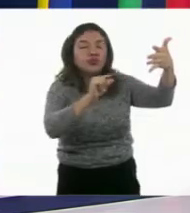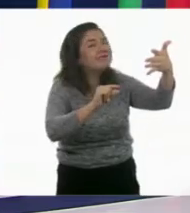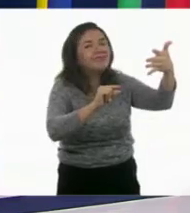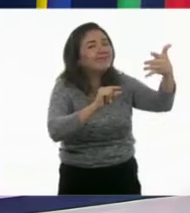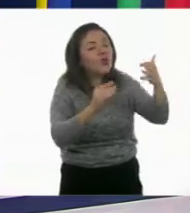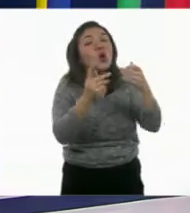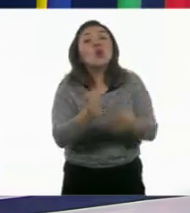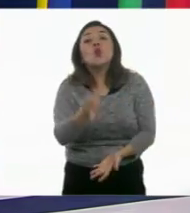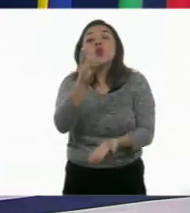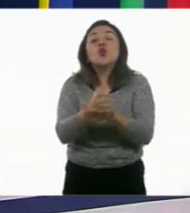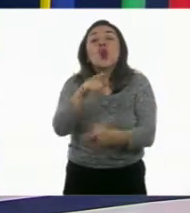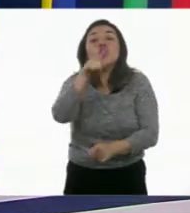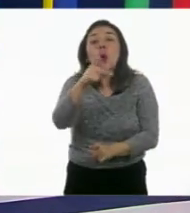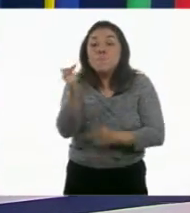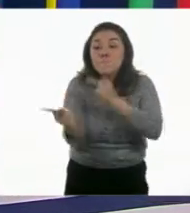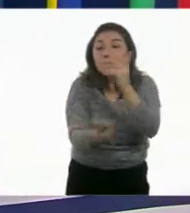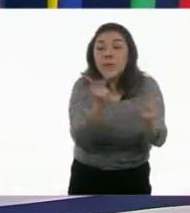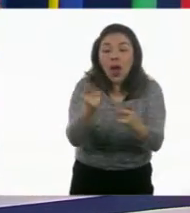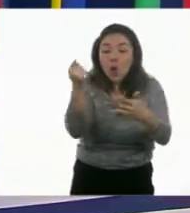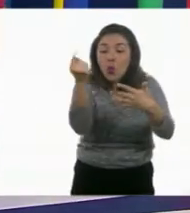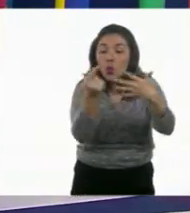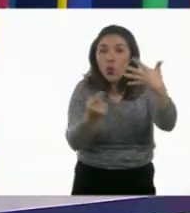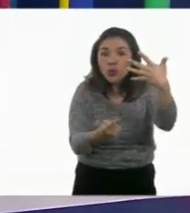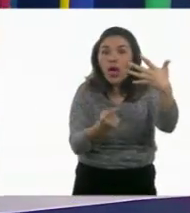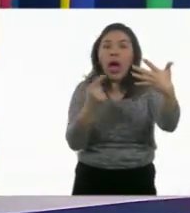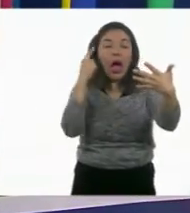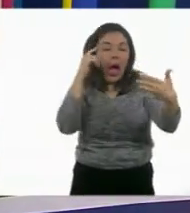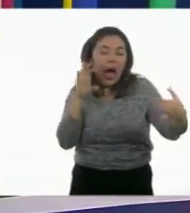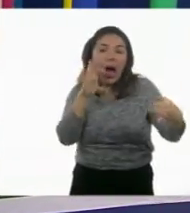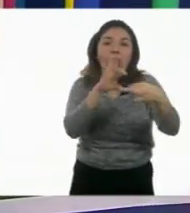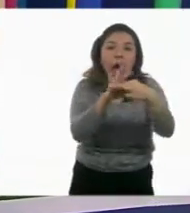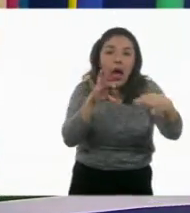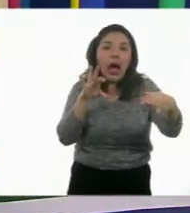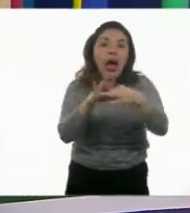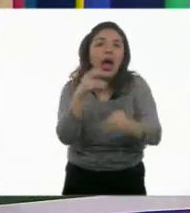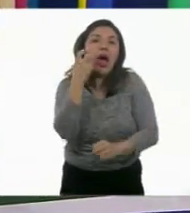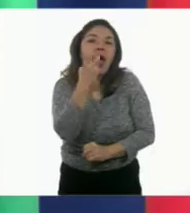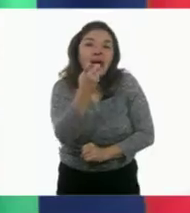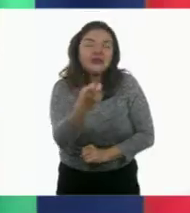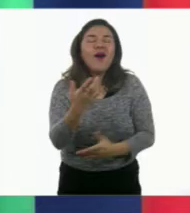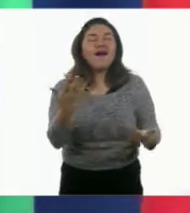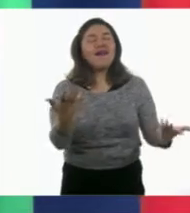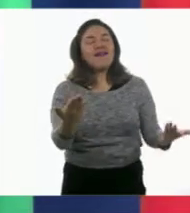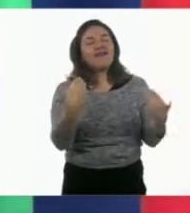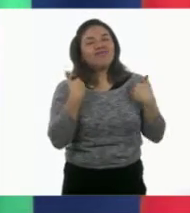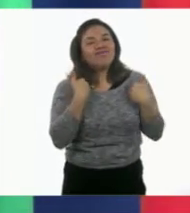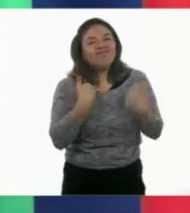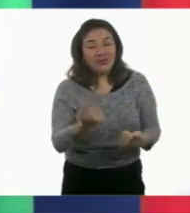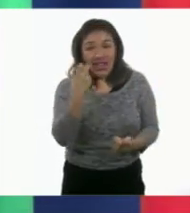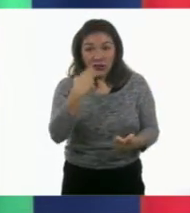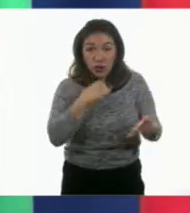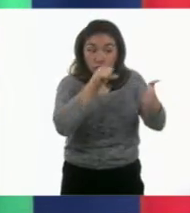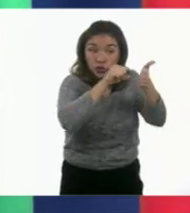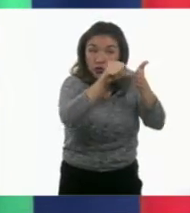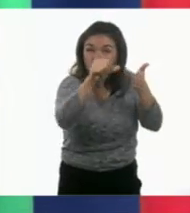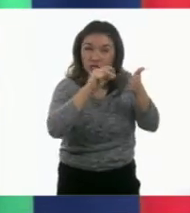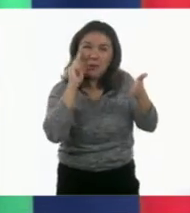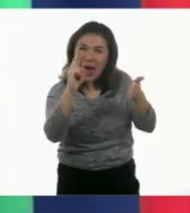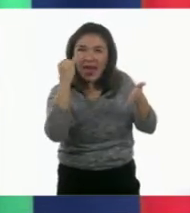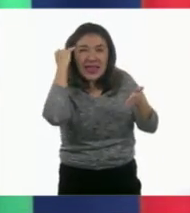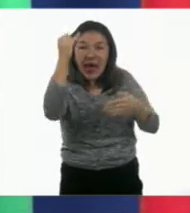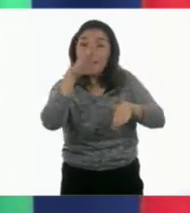solo lo que responde a tus preguntas. Ajá. Lo que hemos subrayado son las